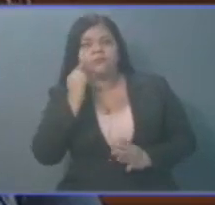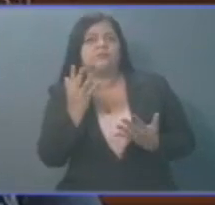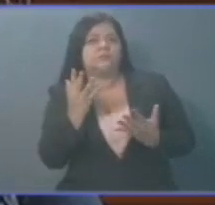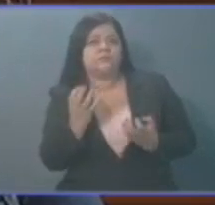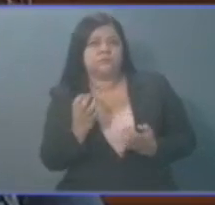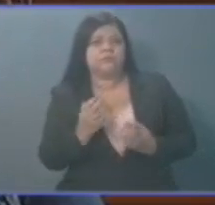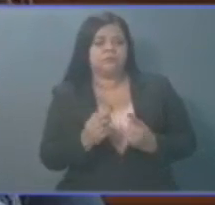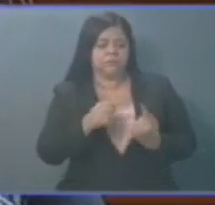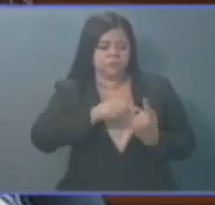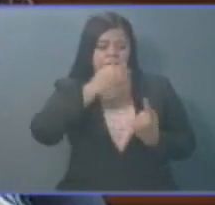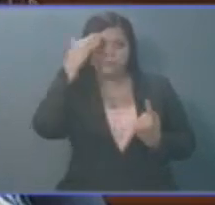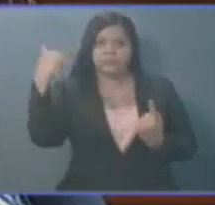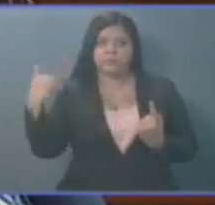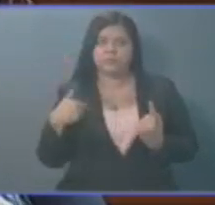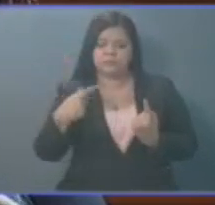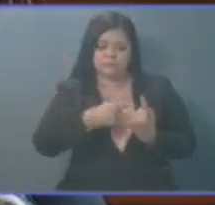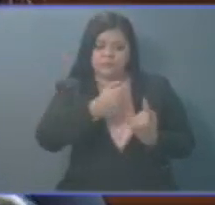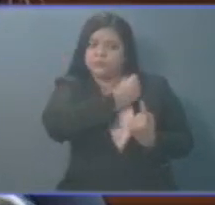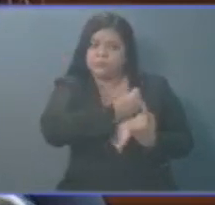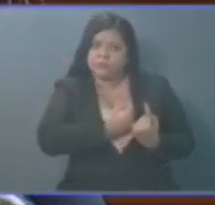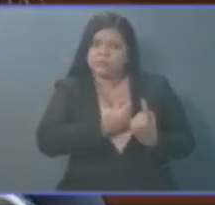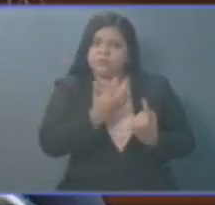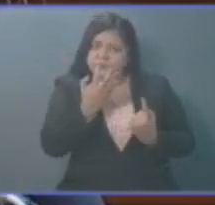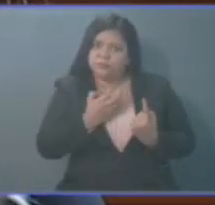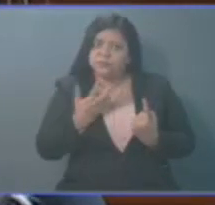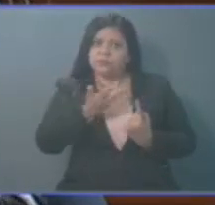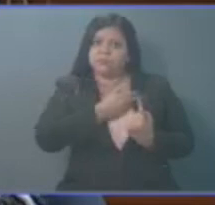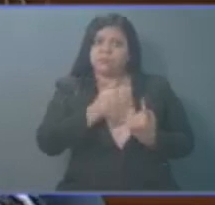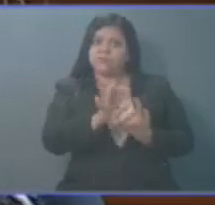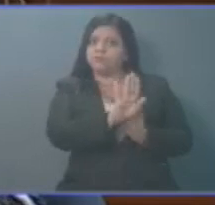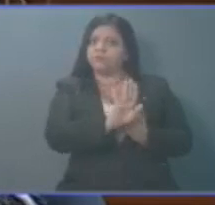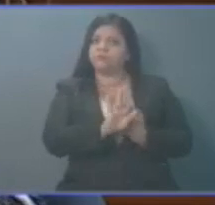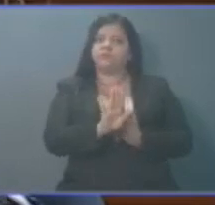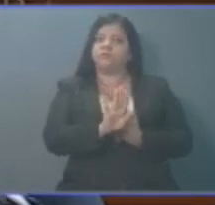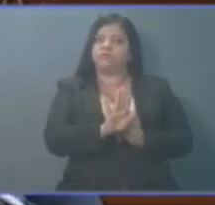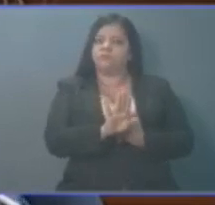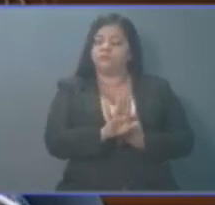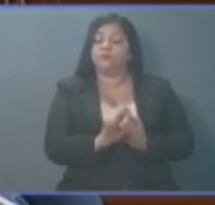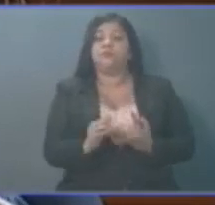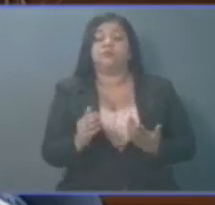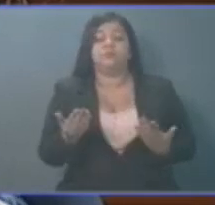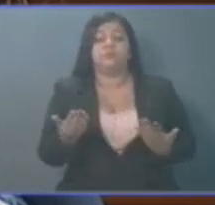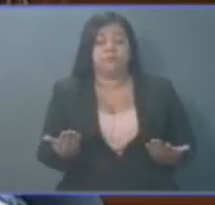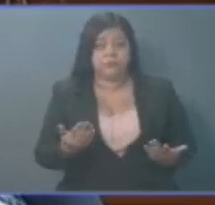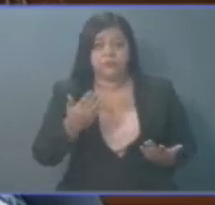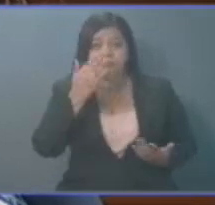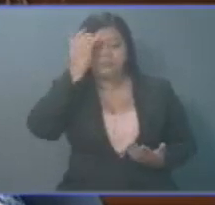proteger a las mujeres que sufren violencia, siendo así que